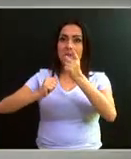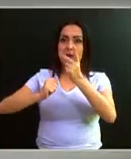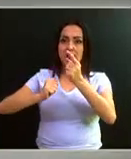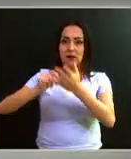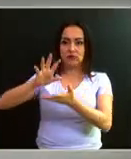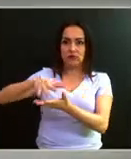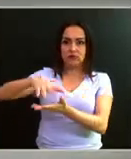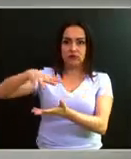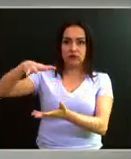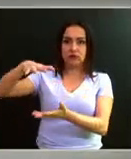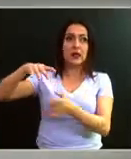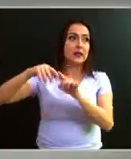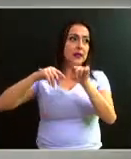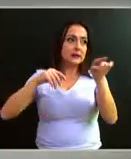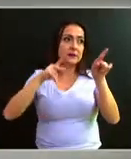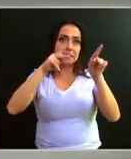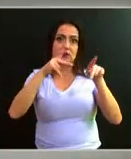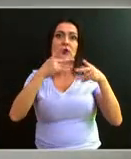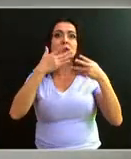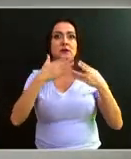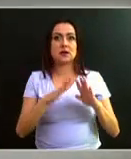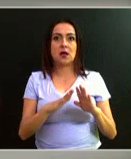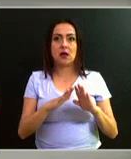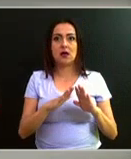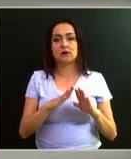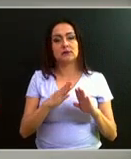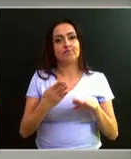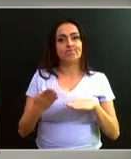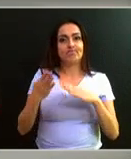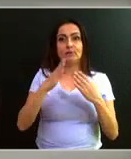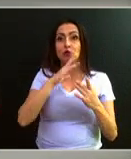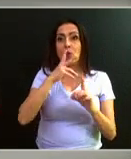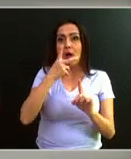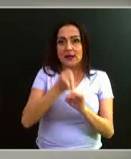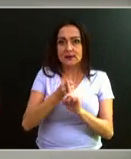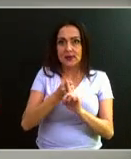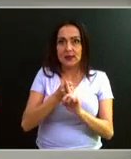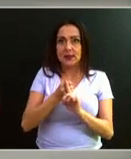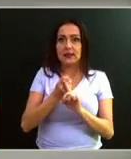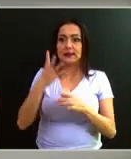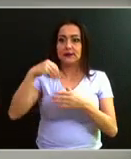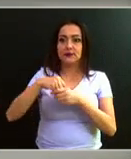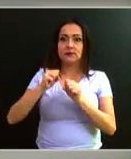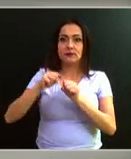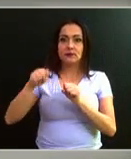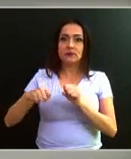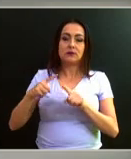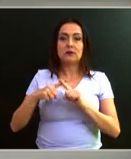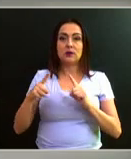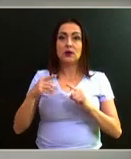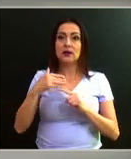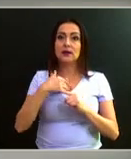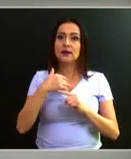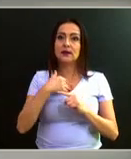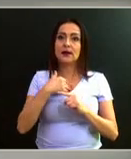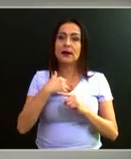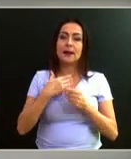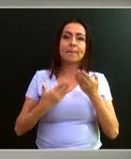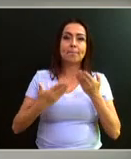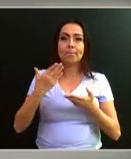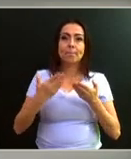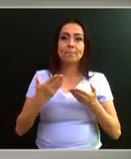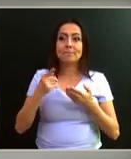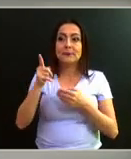no solamente de aquellas personas que ya han sido declaradas como accidentes dentro del sistema, sino también que tiene una probabilidad